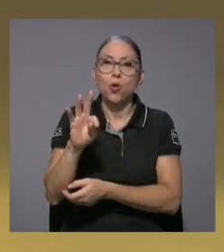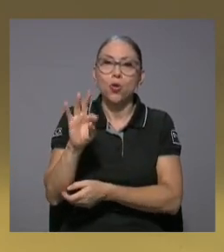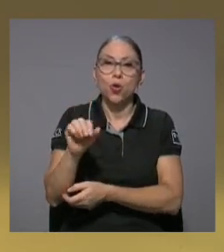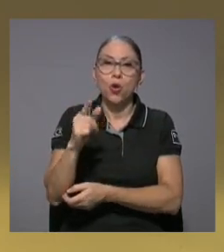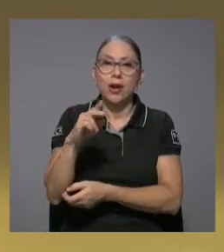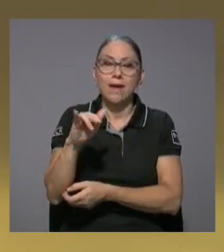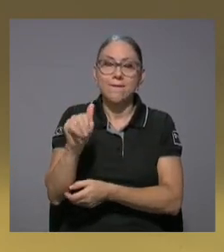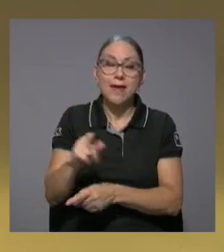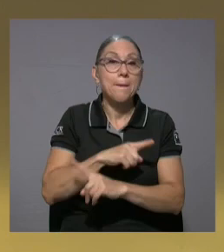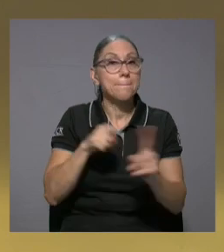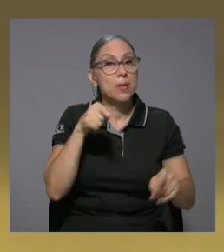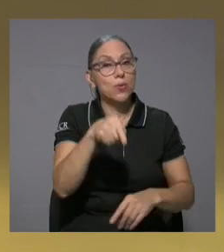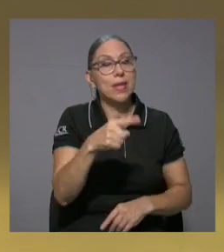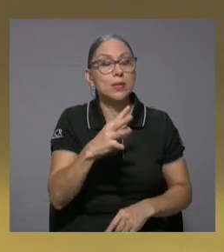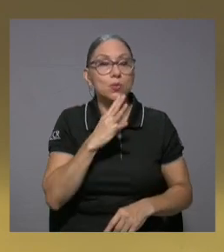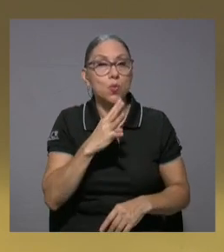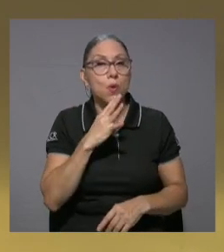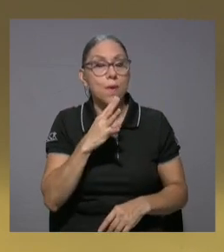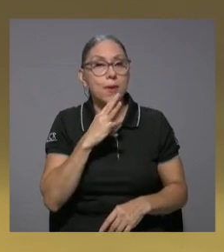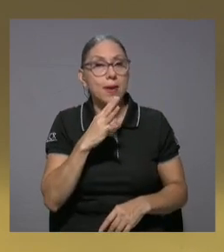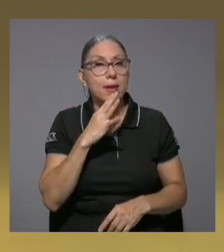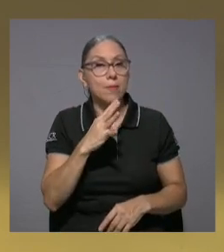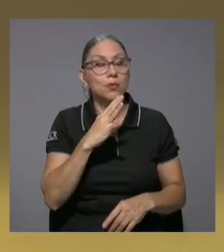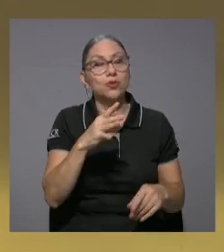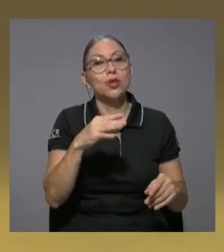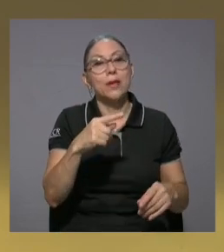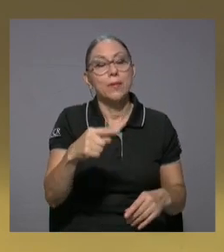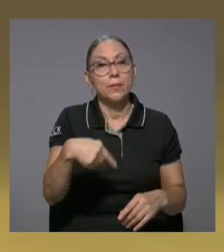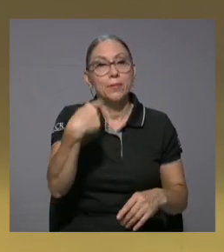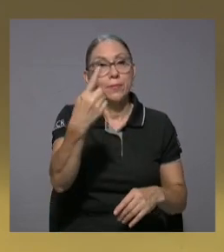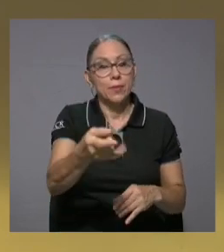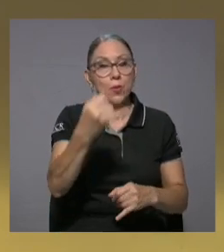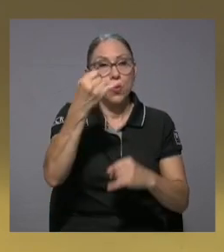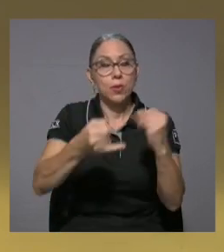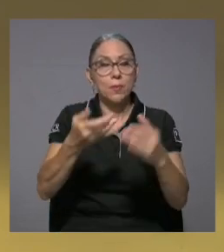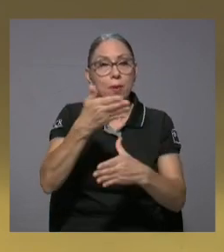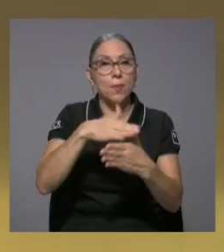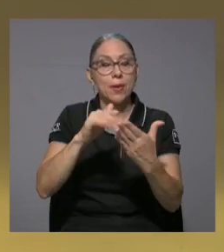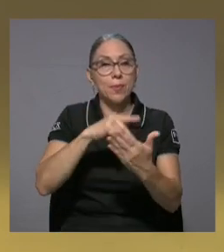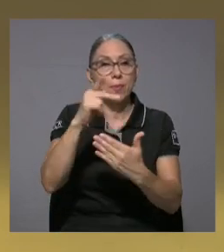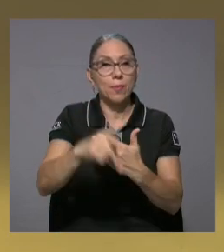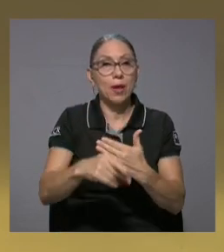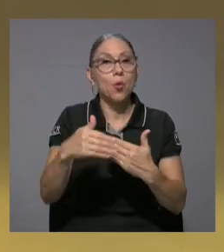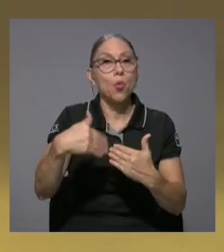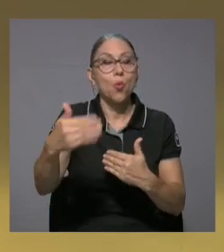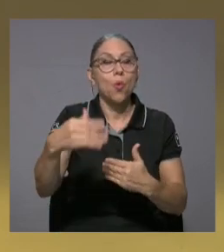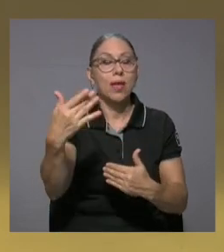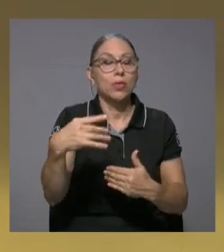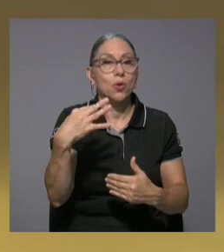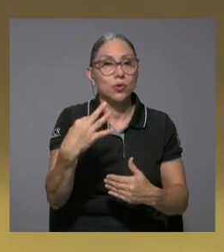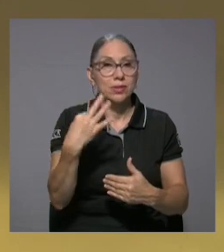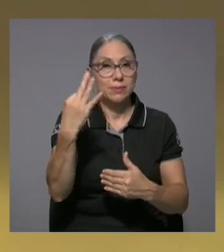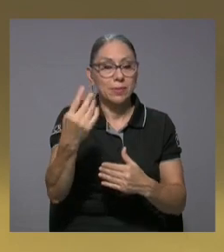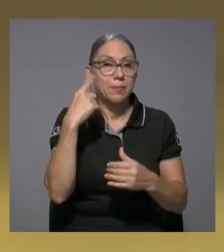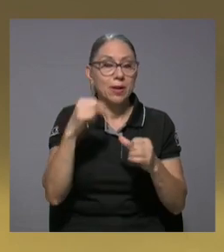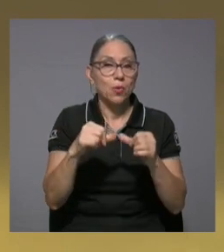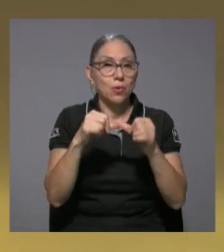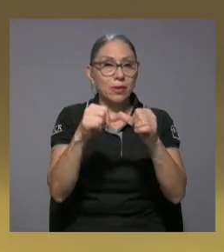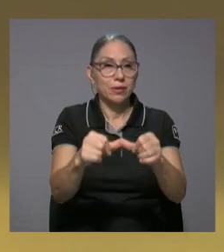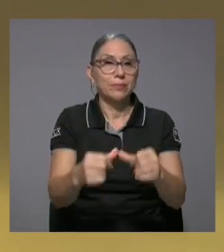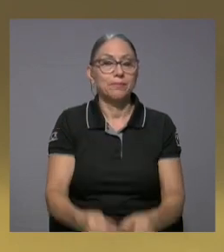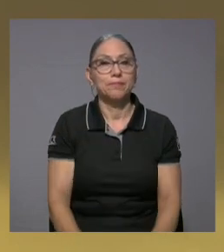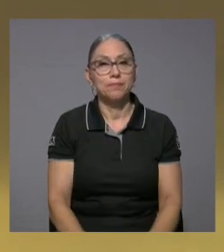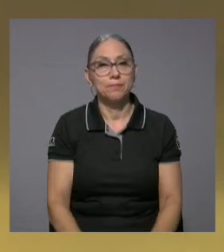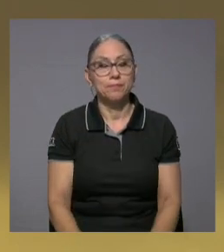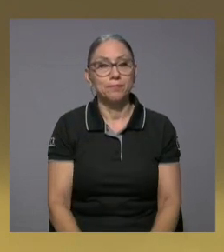pero hablaremos de eso y de otras cosas en el último segmento, una vez que el canal nos sugiera que lo